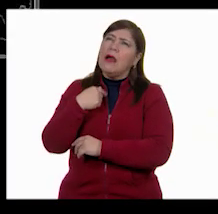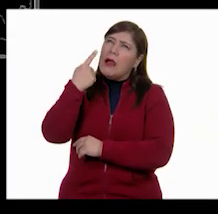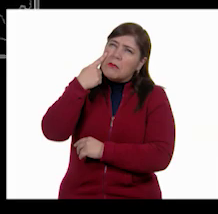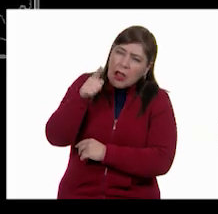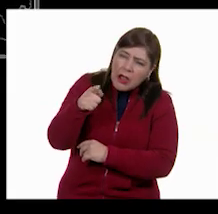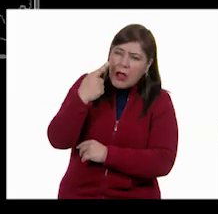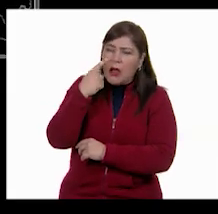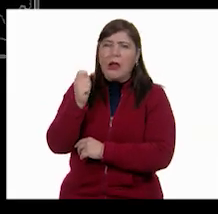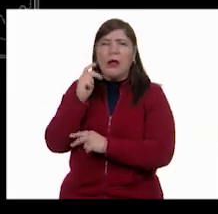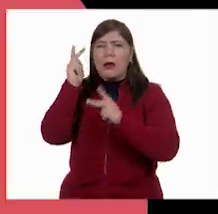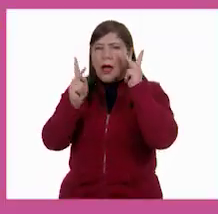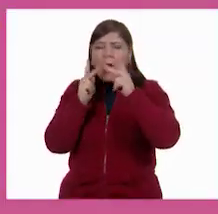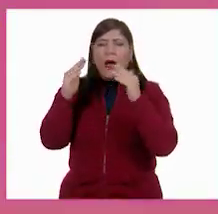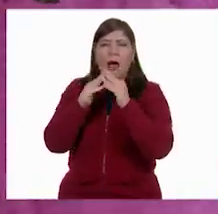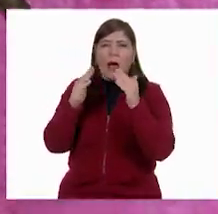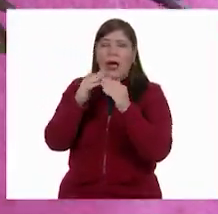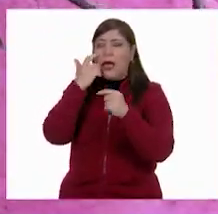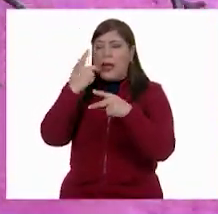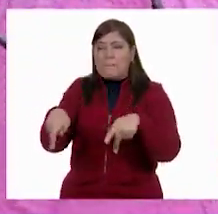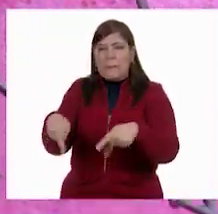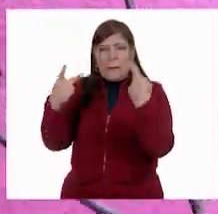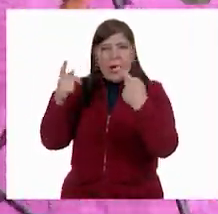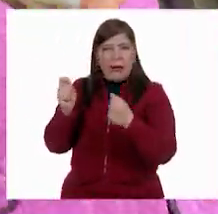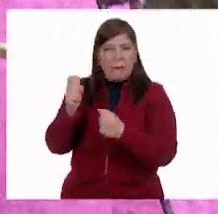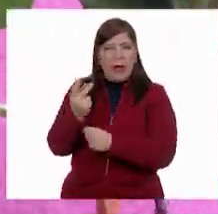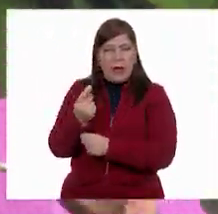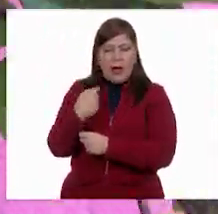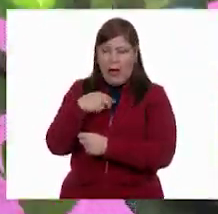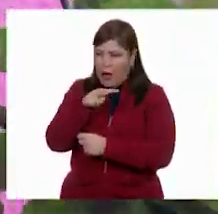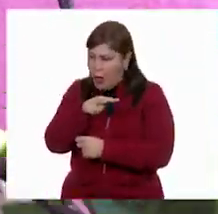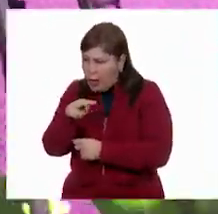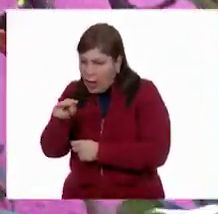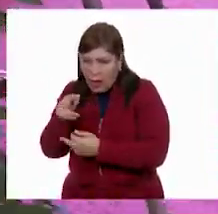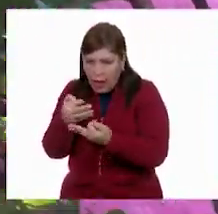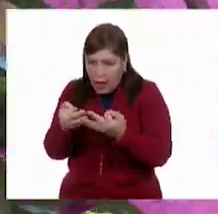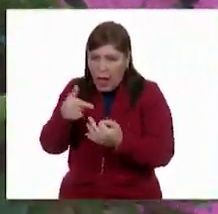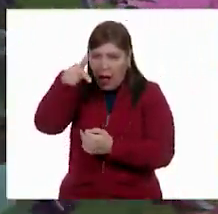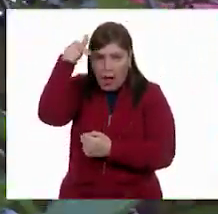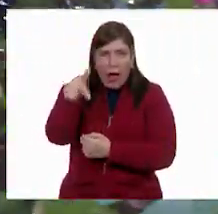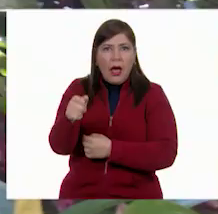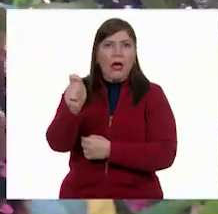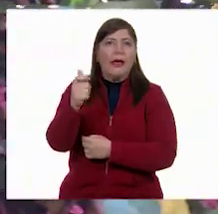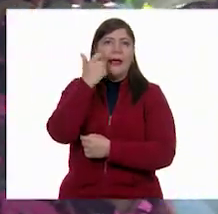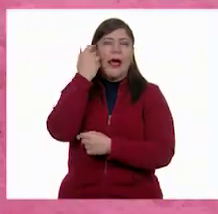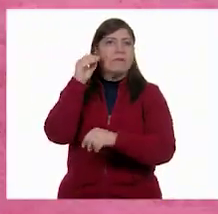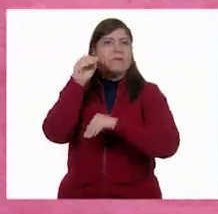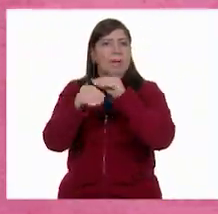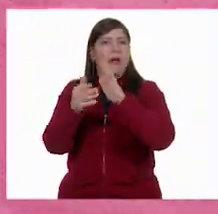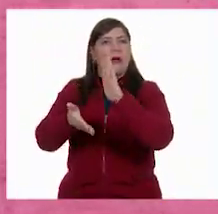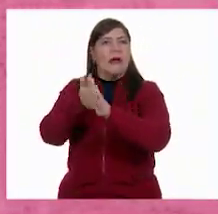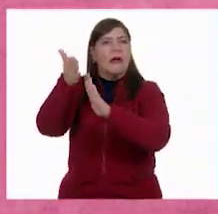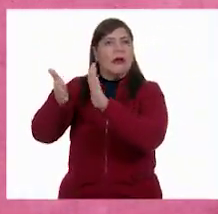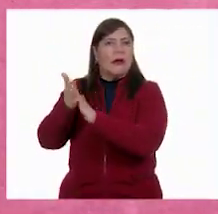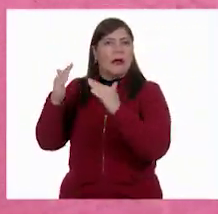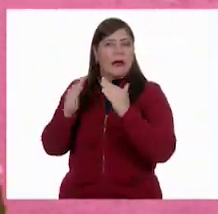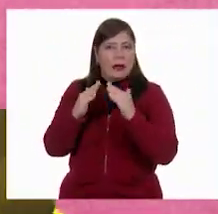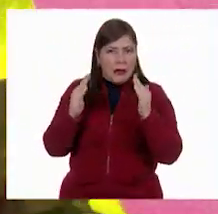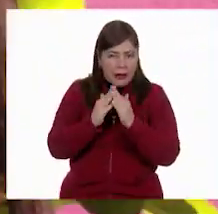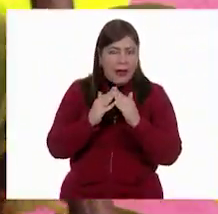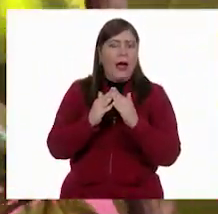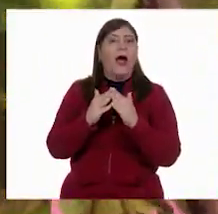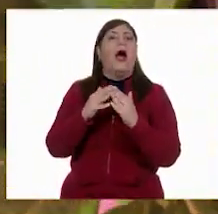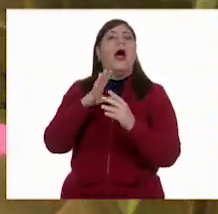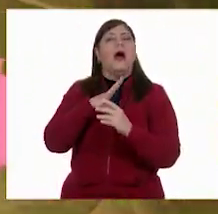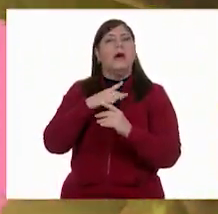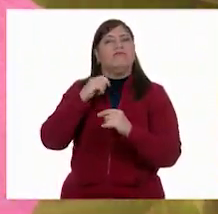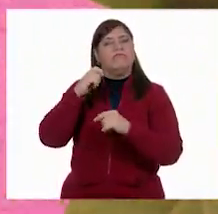unos perros. Nunca imaginó que ahí descubriría el terreno ideal para construir su casa, espacio que alojaría